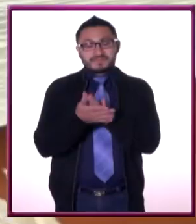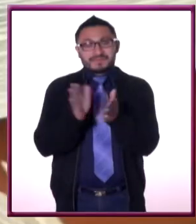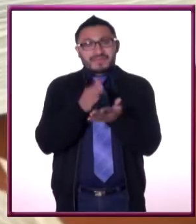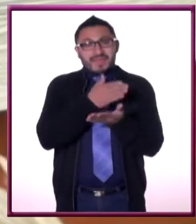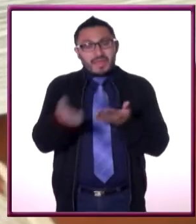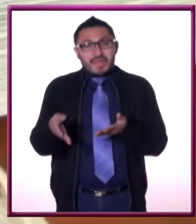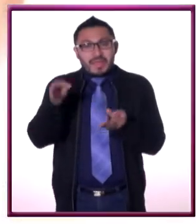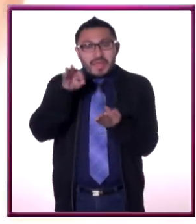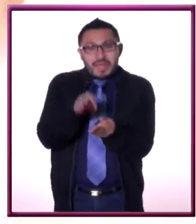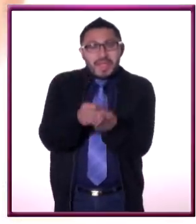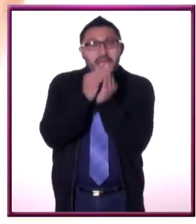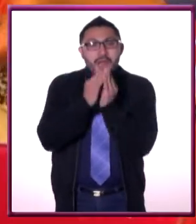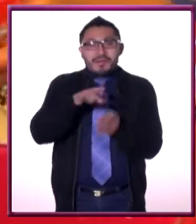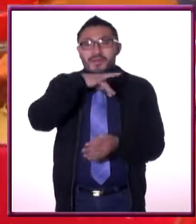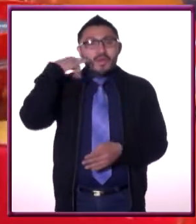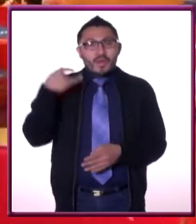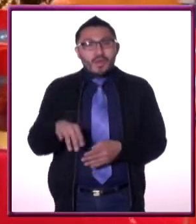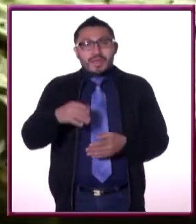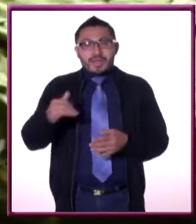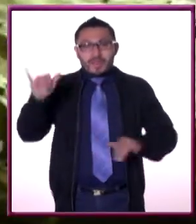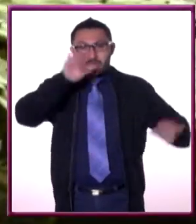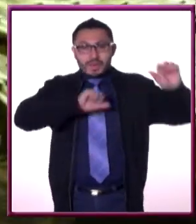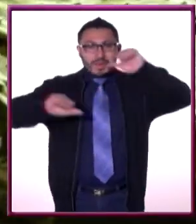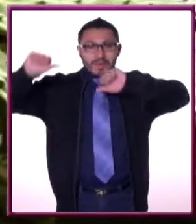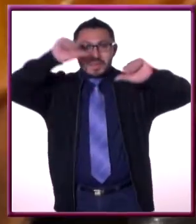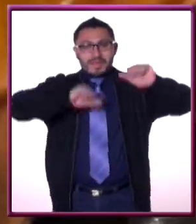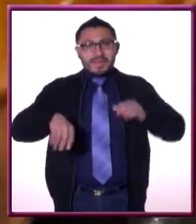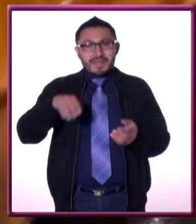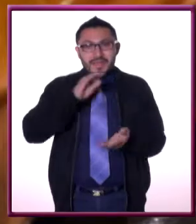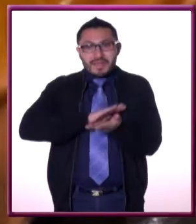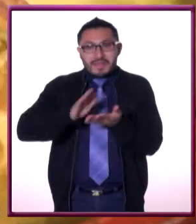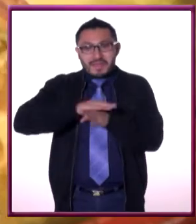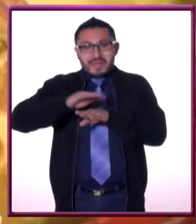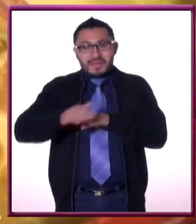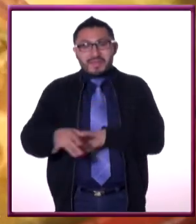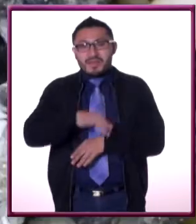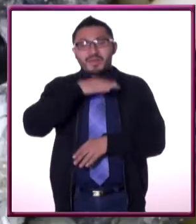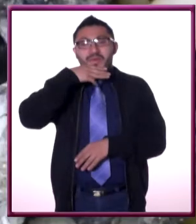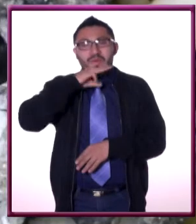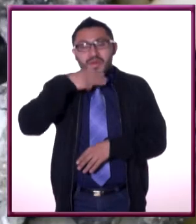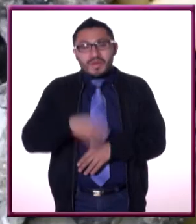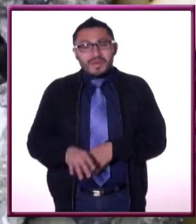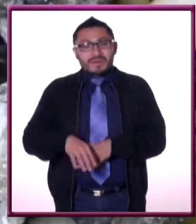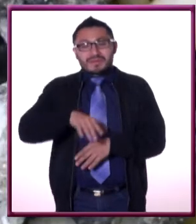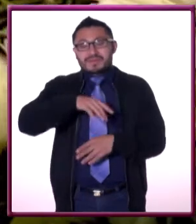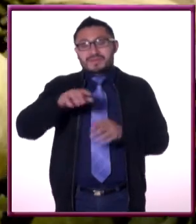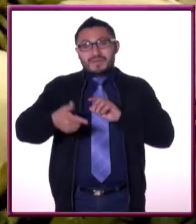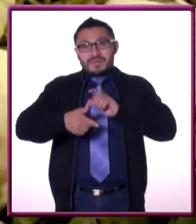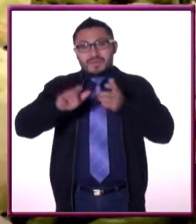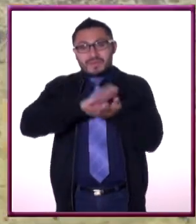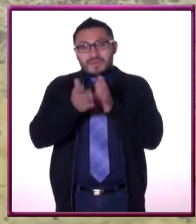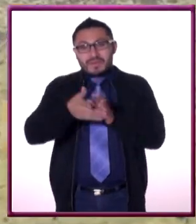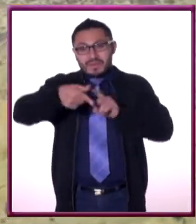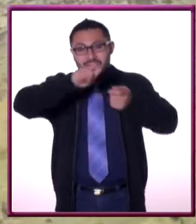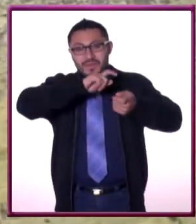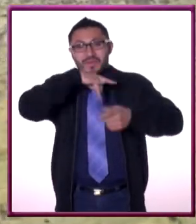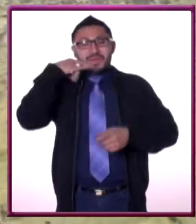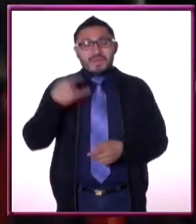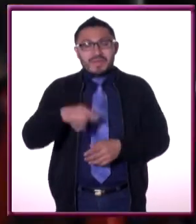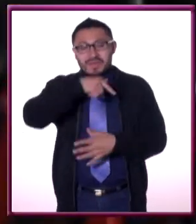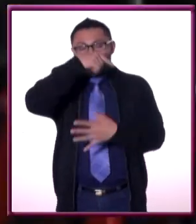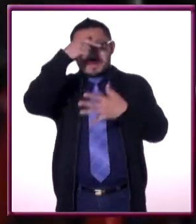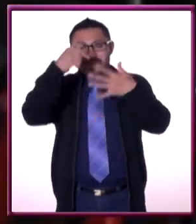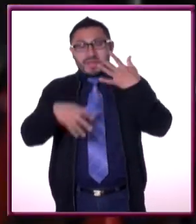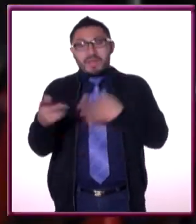tortillas, tamales, salsas, atoles, nopalitos, moles, enchiladas, escamoles, romeritos,